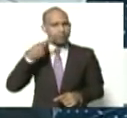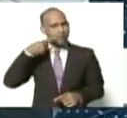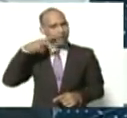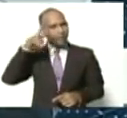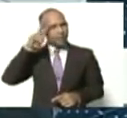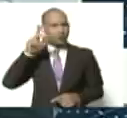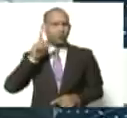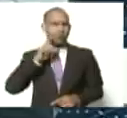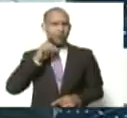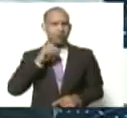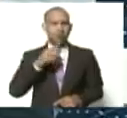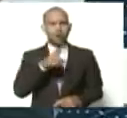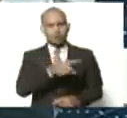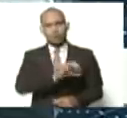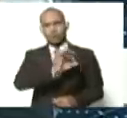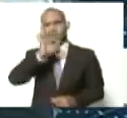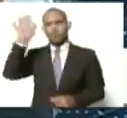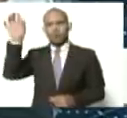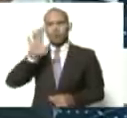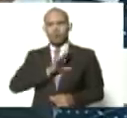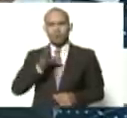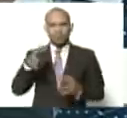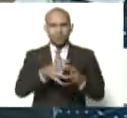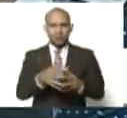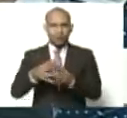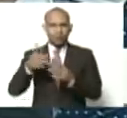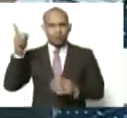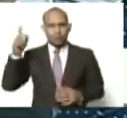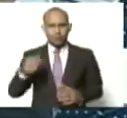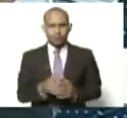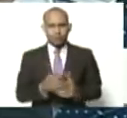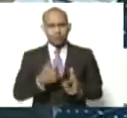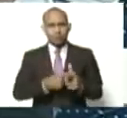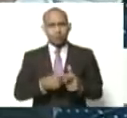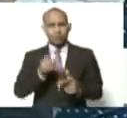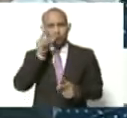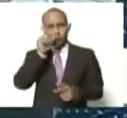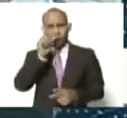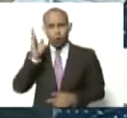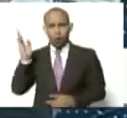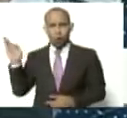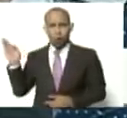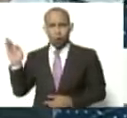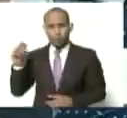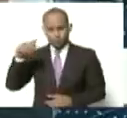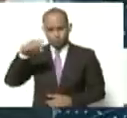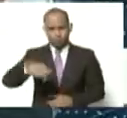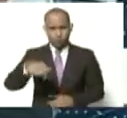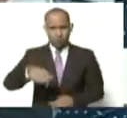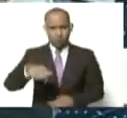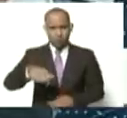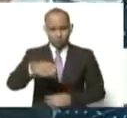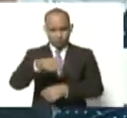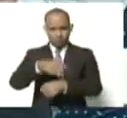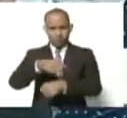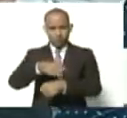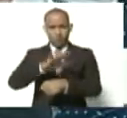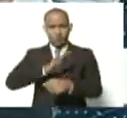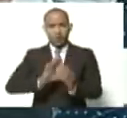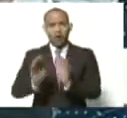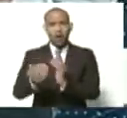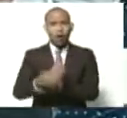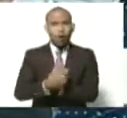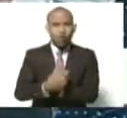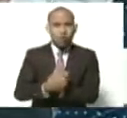Guajira hacia Macuto. Pues este tipo, Mariano José Ugarte Morillo, que en este momento fue escondido por